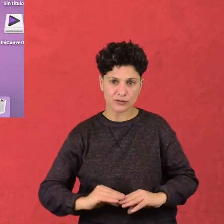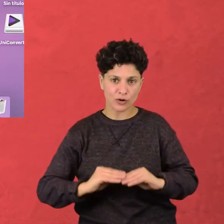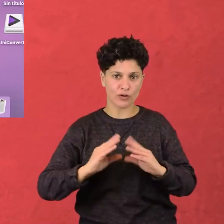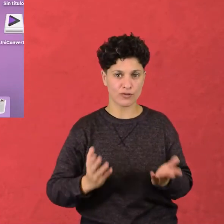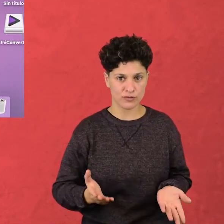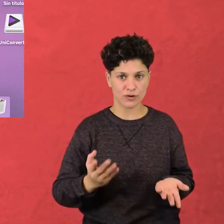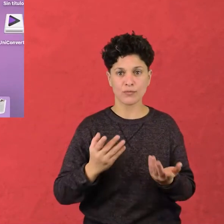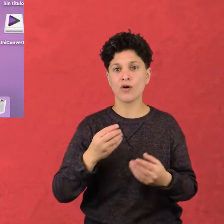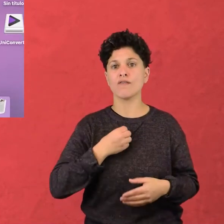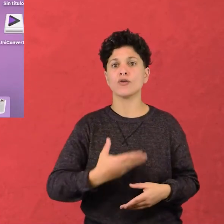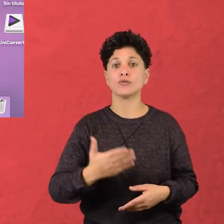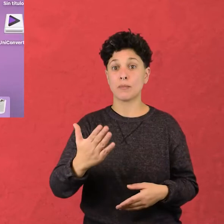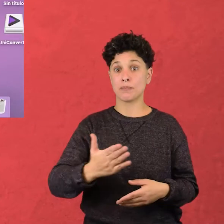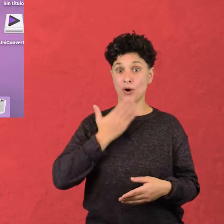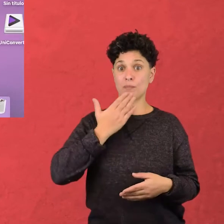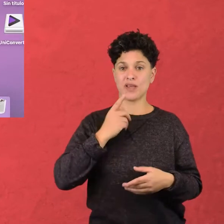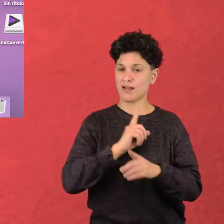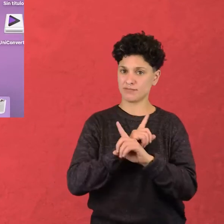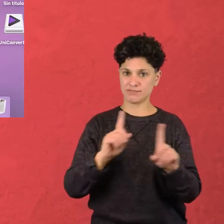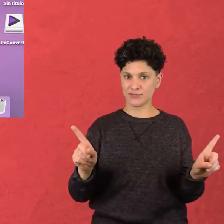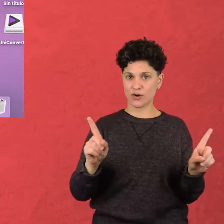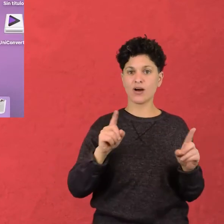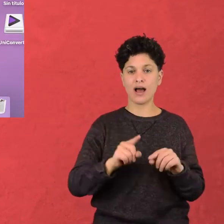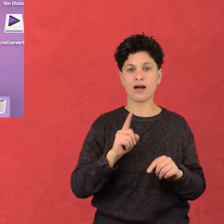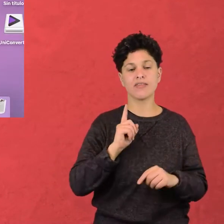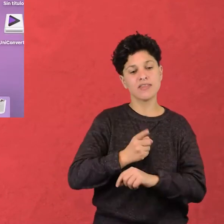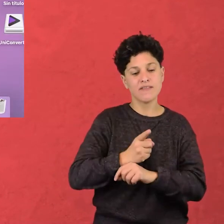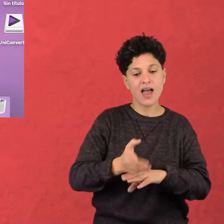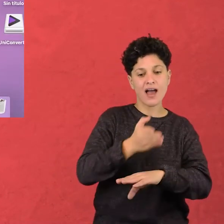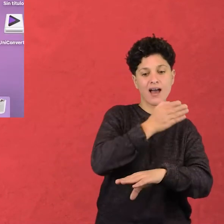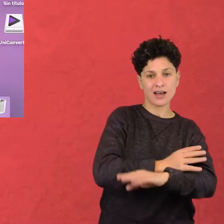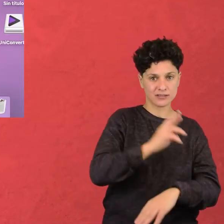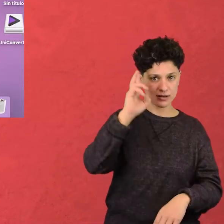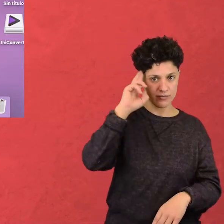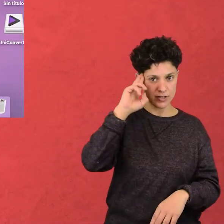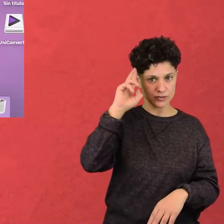como objeto de sus excentricidades. El poseedor de una